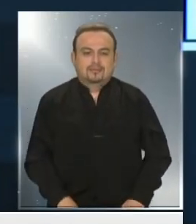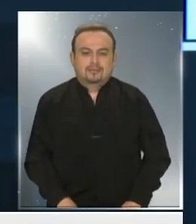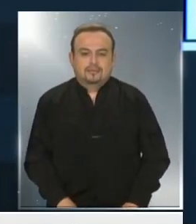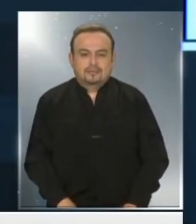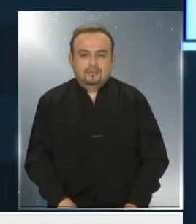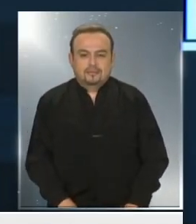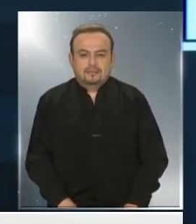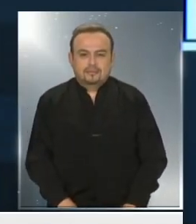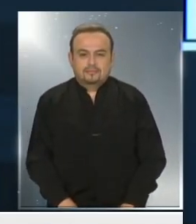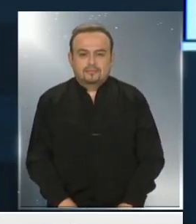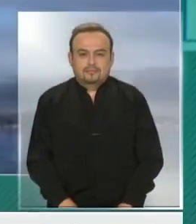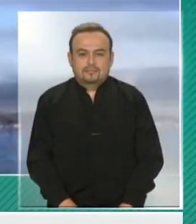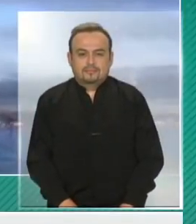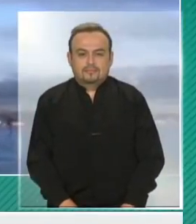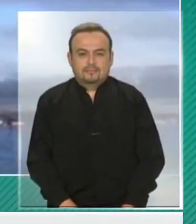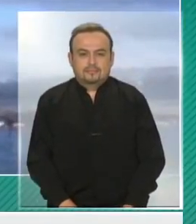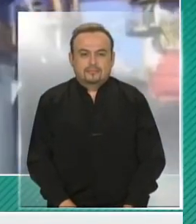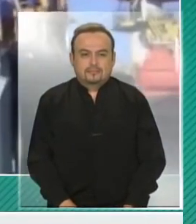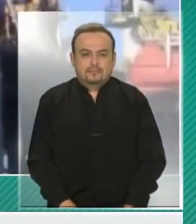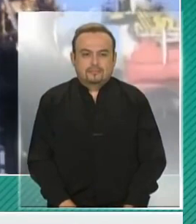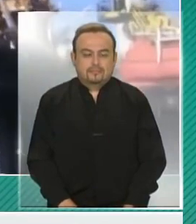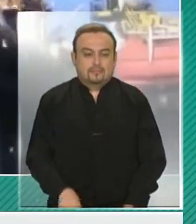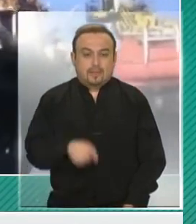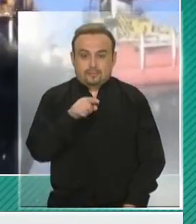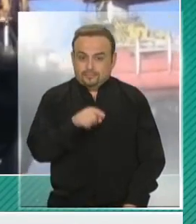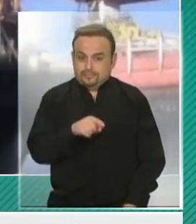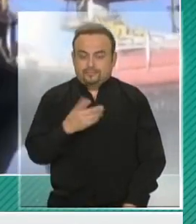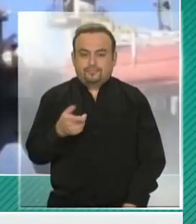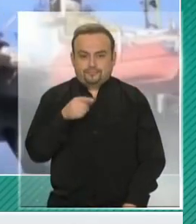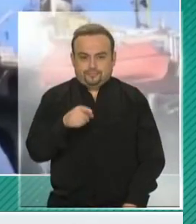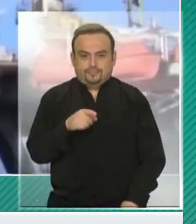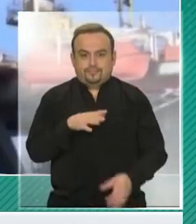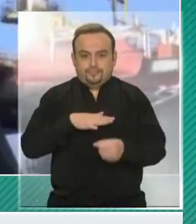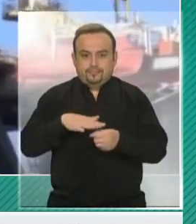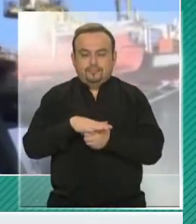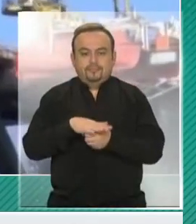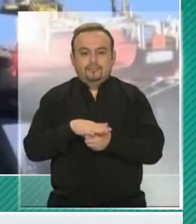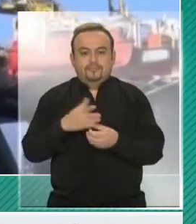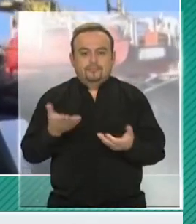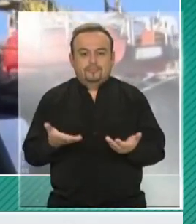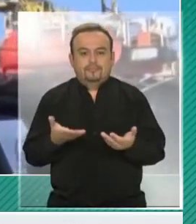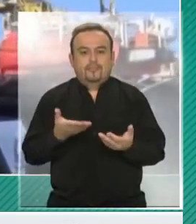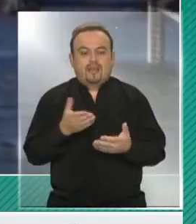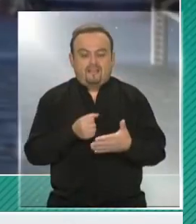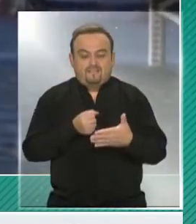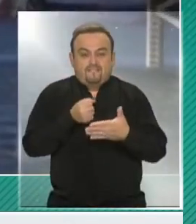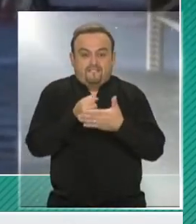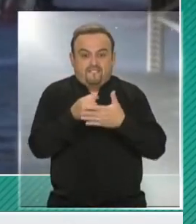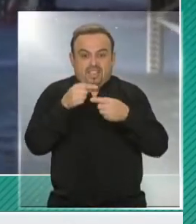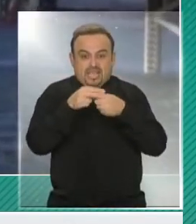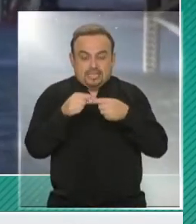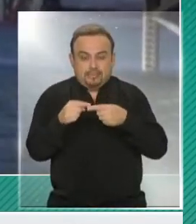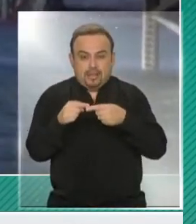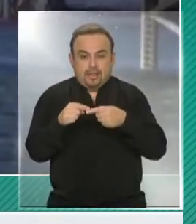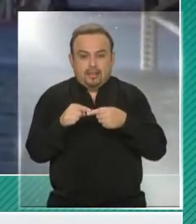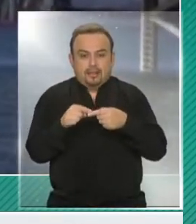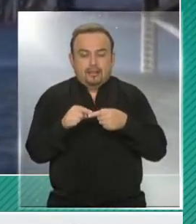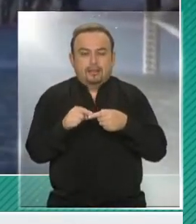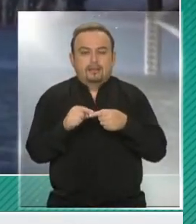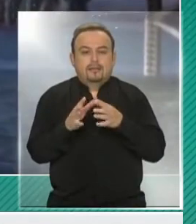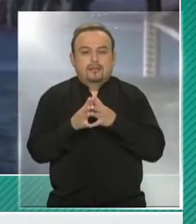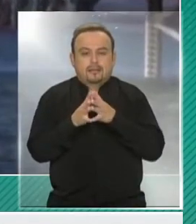de todo esto estaba ocurriendo después de un fin de semana de